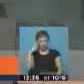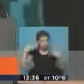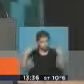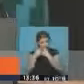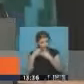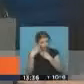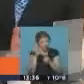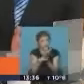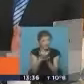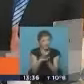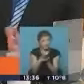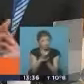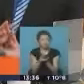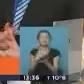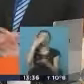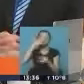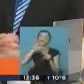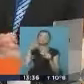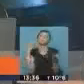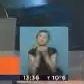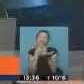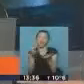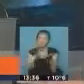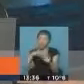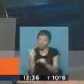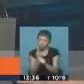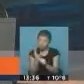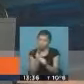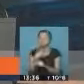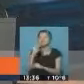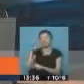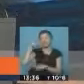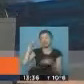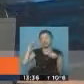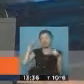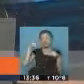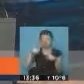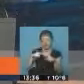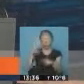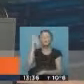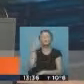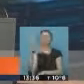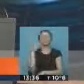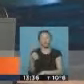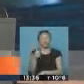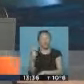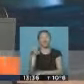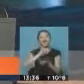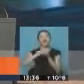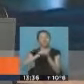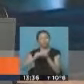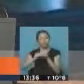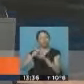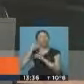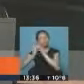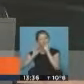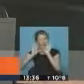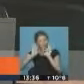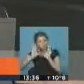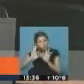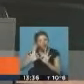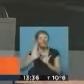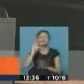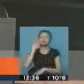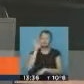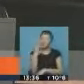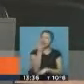así y que no haya reclamos posteriores es lo que me refiero lo que buscamos un poco es eso que el jubilado esté debidamente asesorado que podamos ver y discutir el monto va